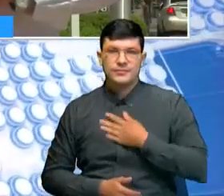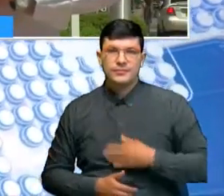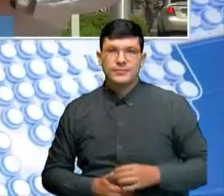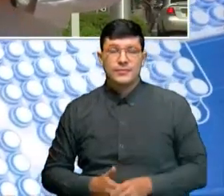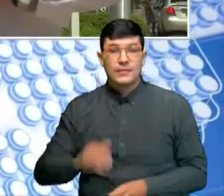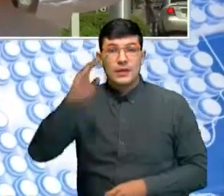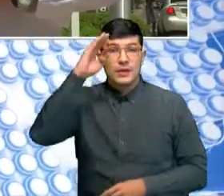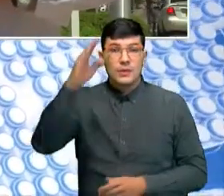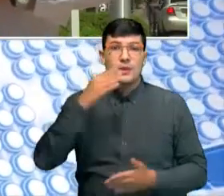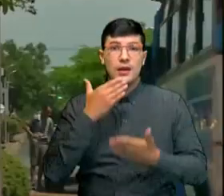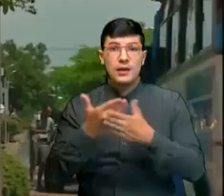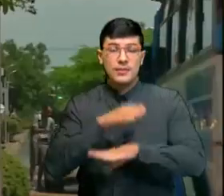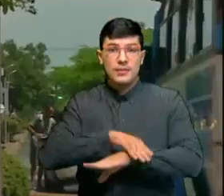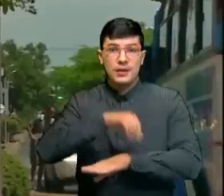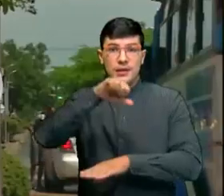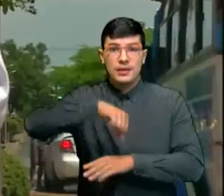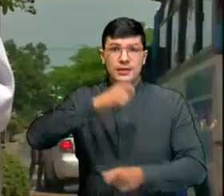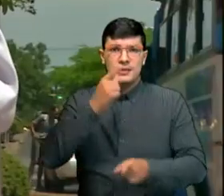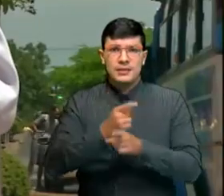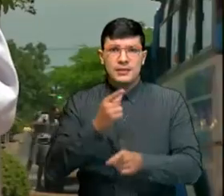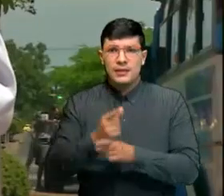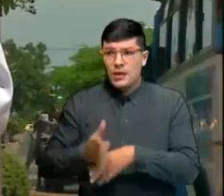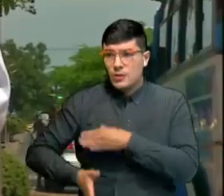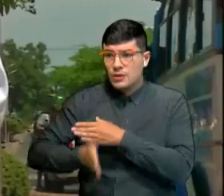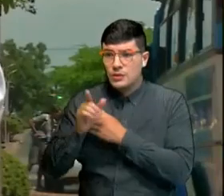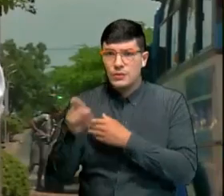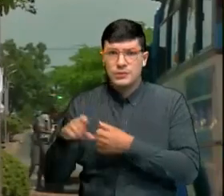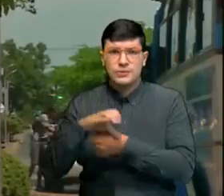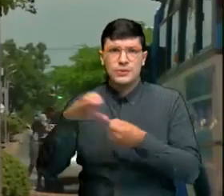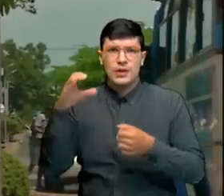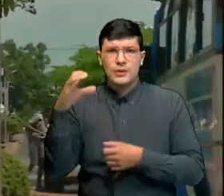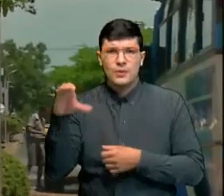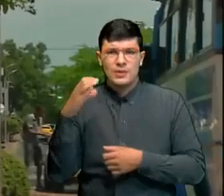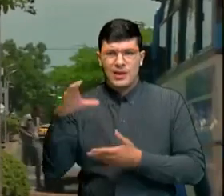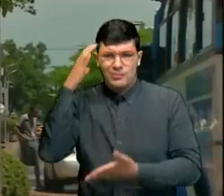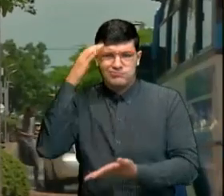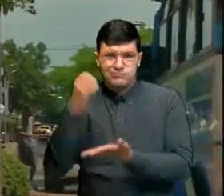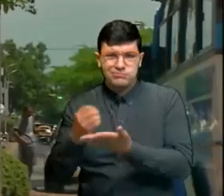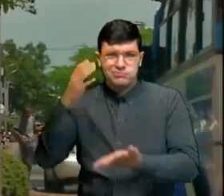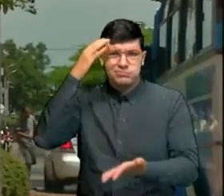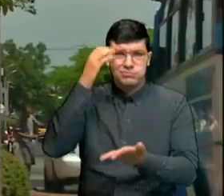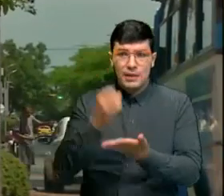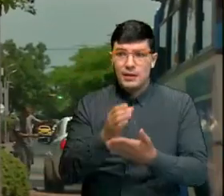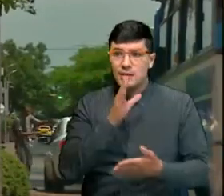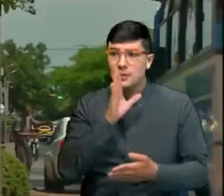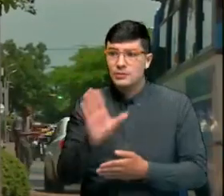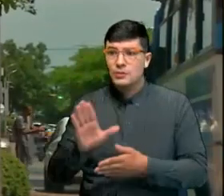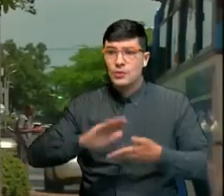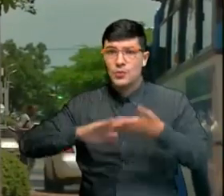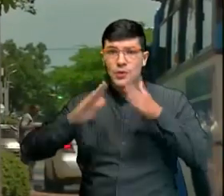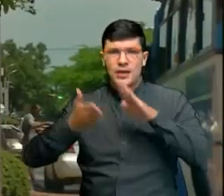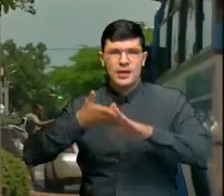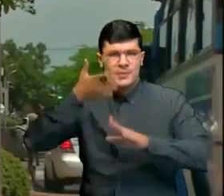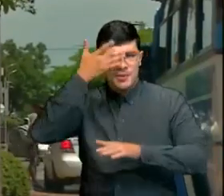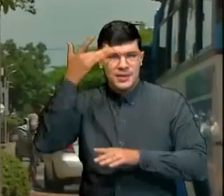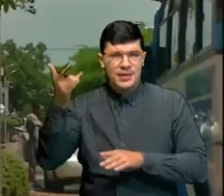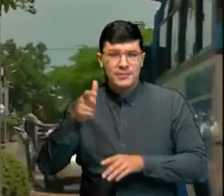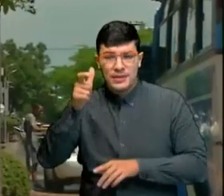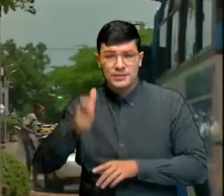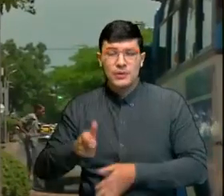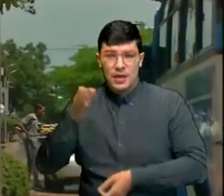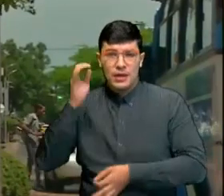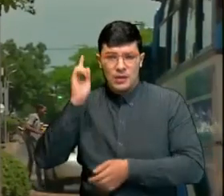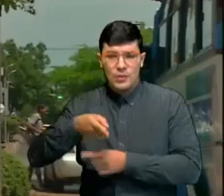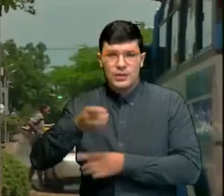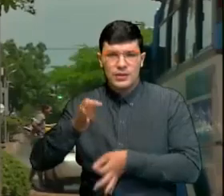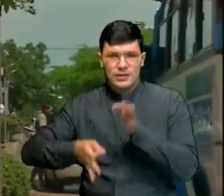Hola, ¿qué tal? Muy buenas tardes. Continúan en Cúcuta las reacciones entre la comunidad por la orden de un juez de